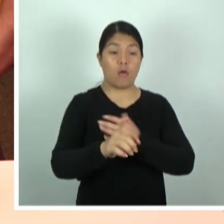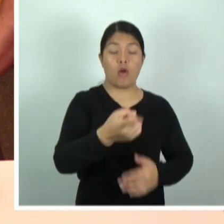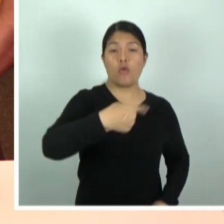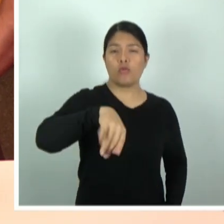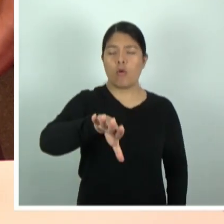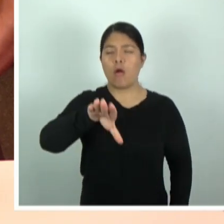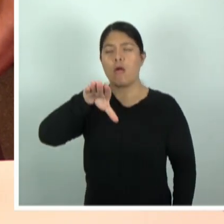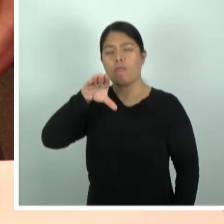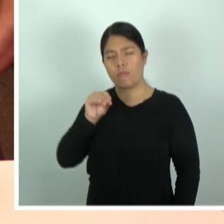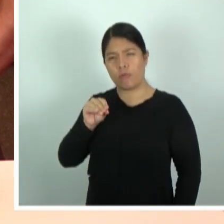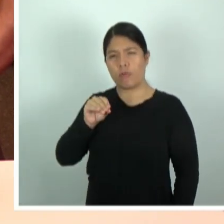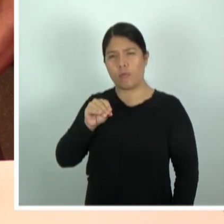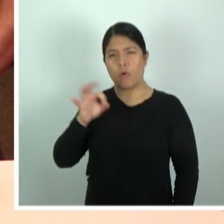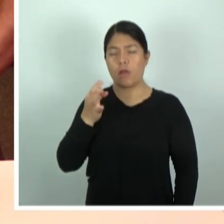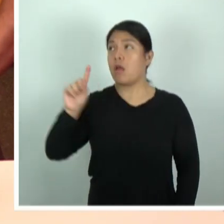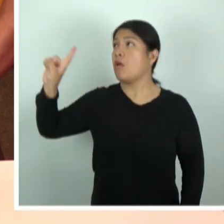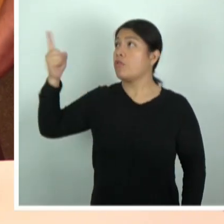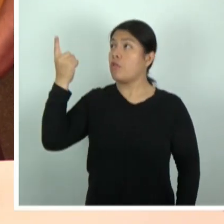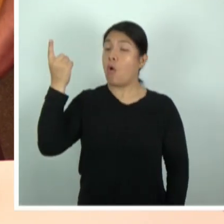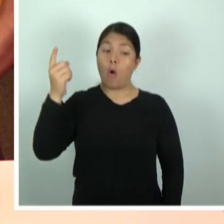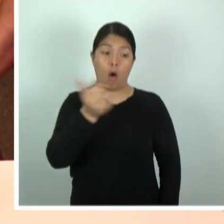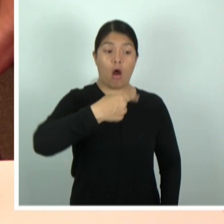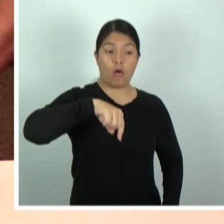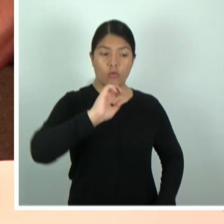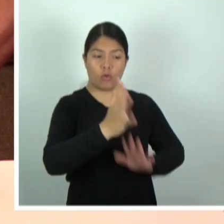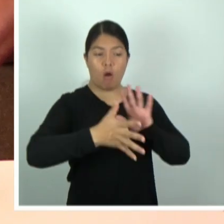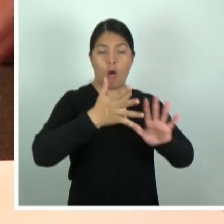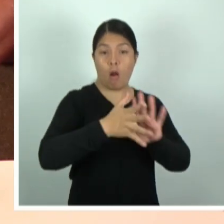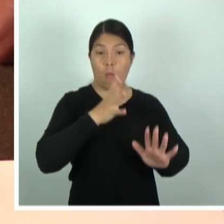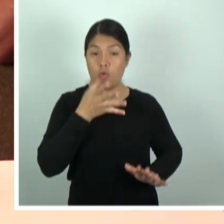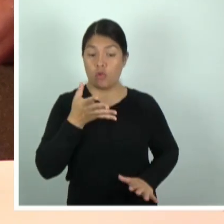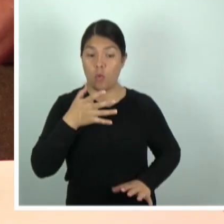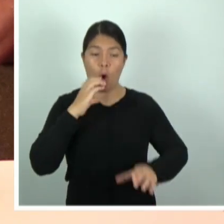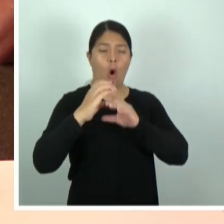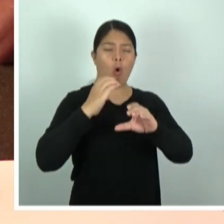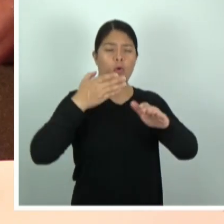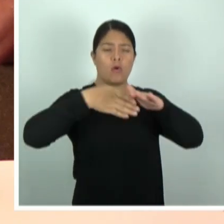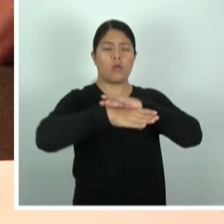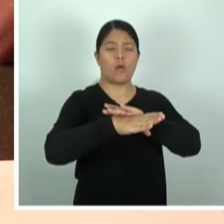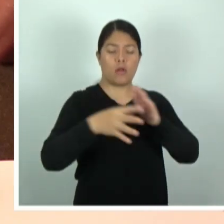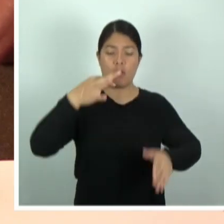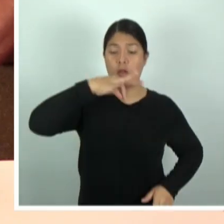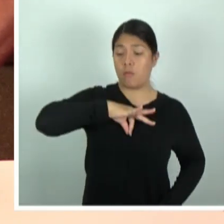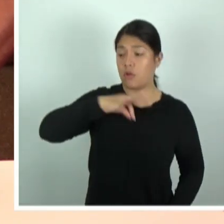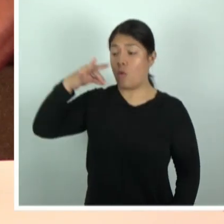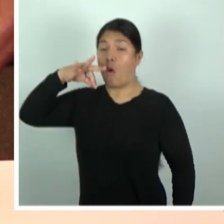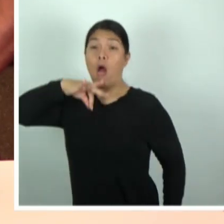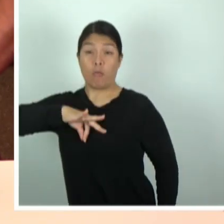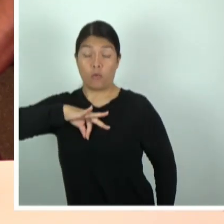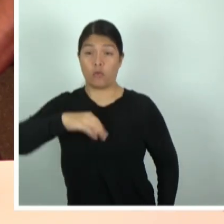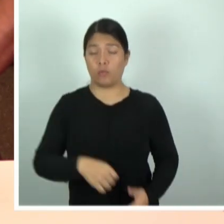Dios nos quiere decir, porque es una comunicación de espíritu a espíritu. ¿Para qué